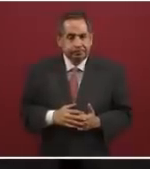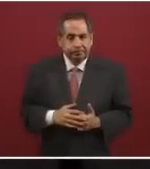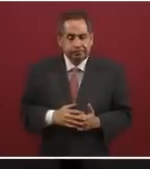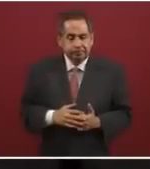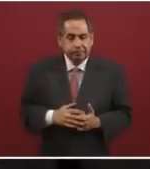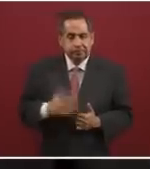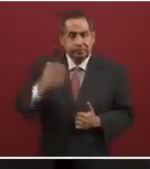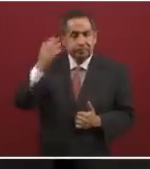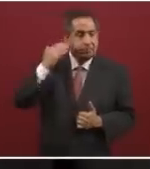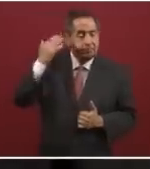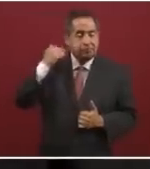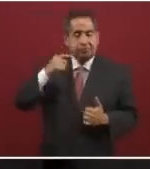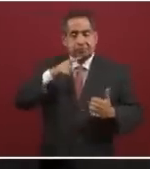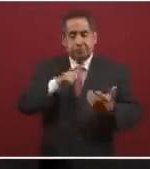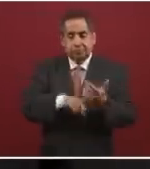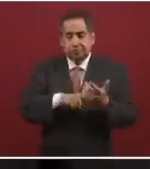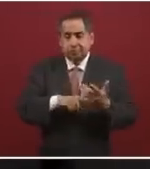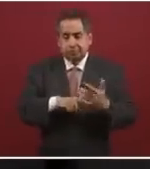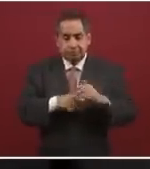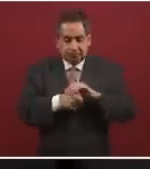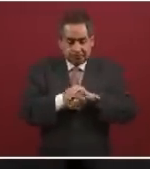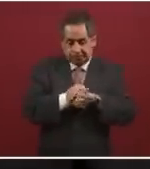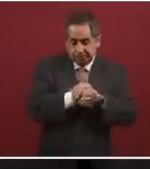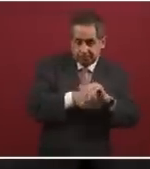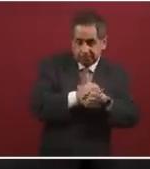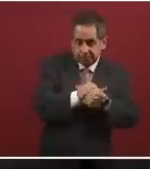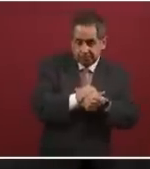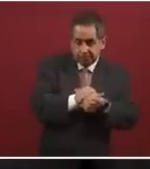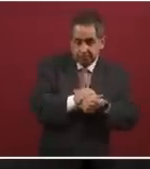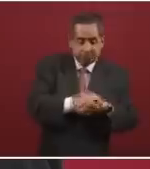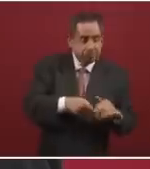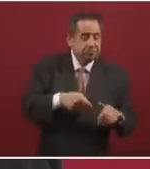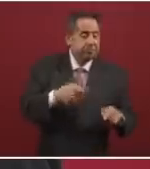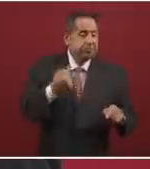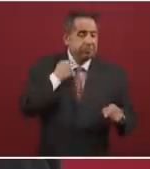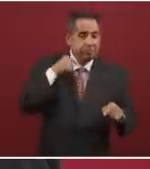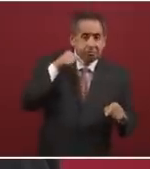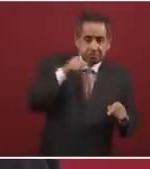hasta se comían las tortugas.